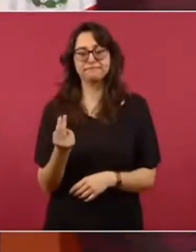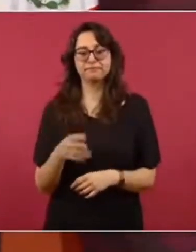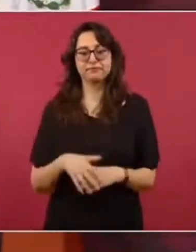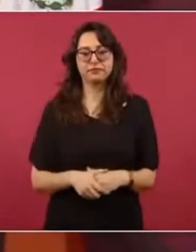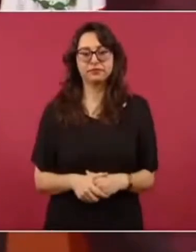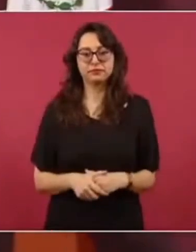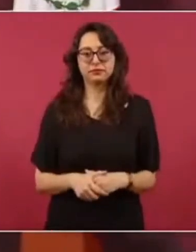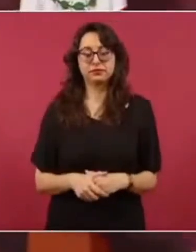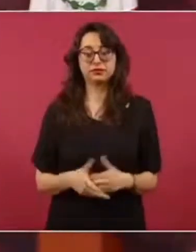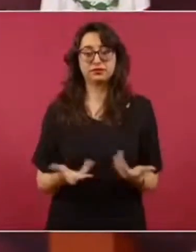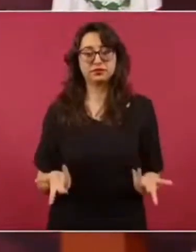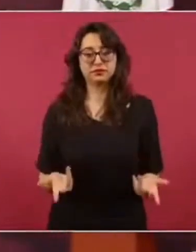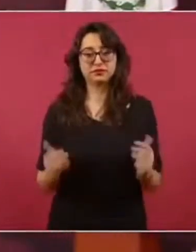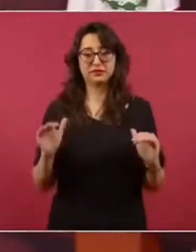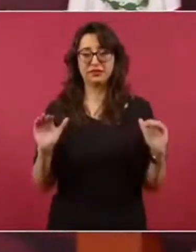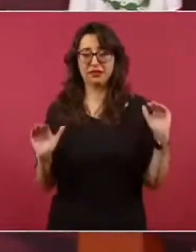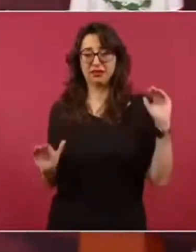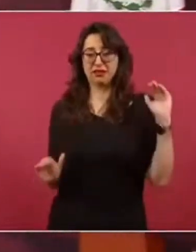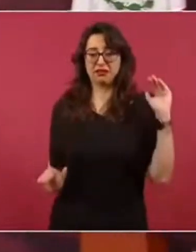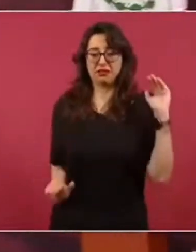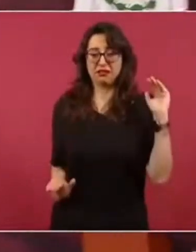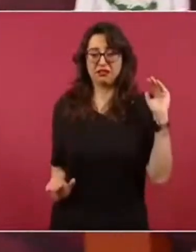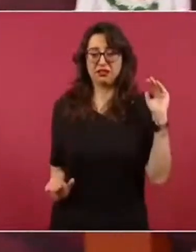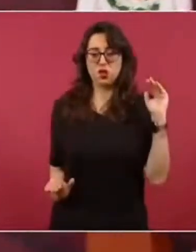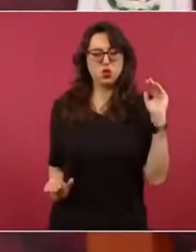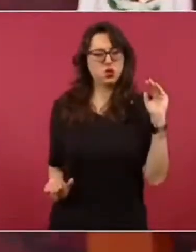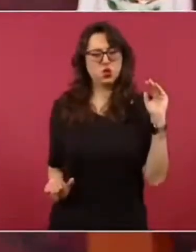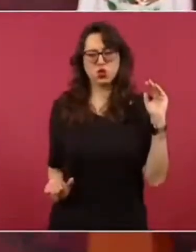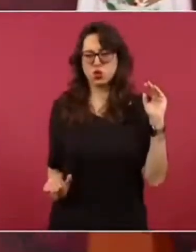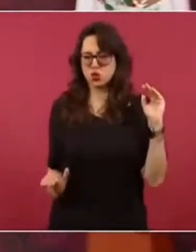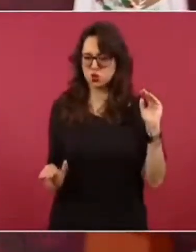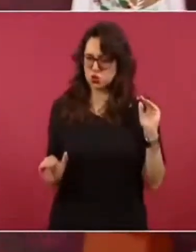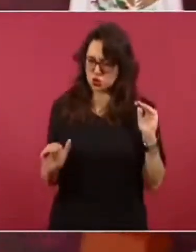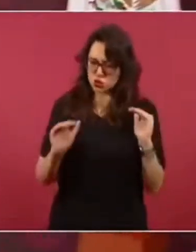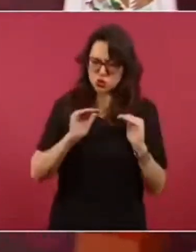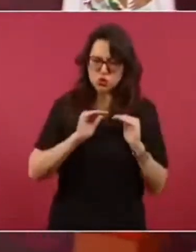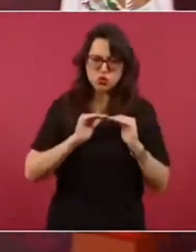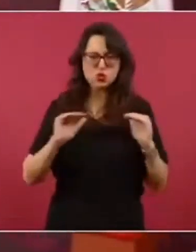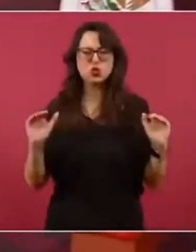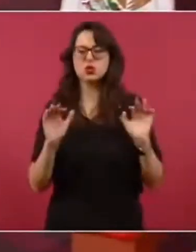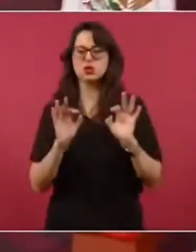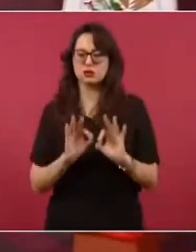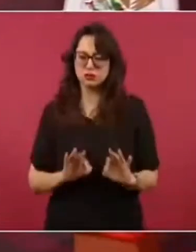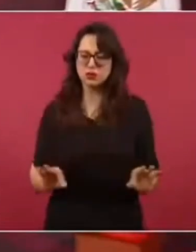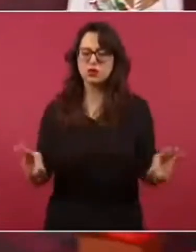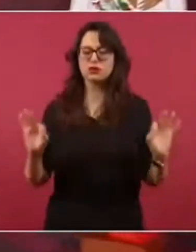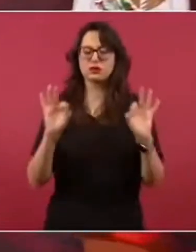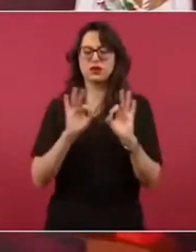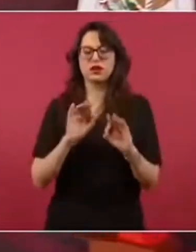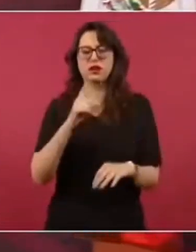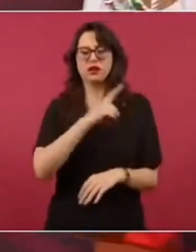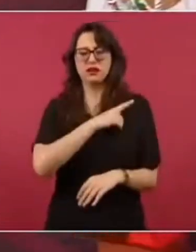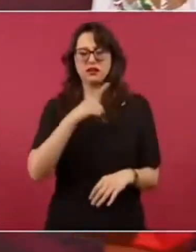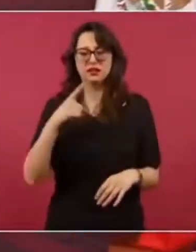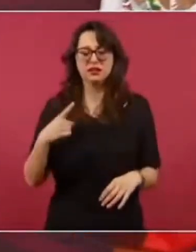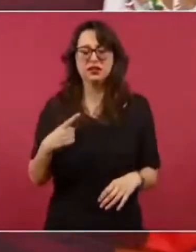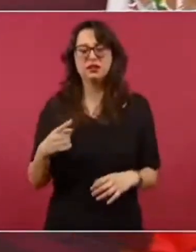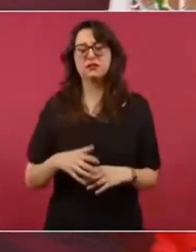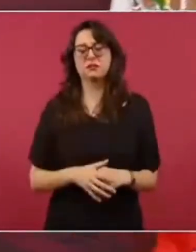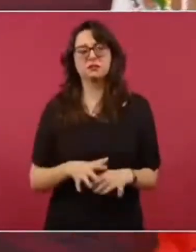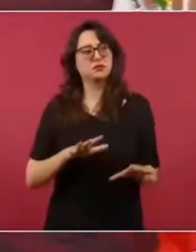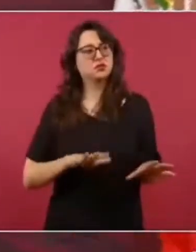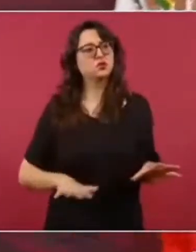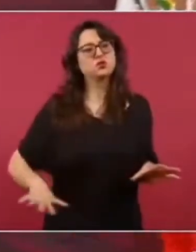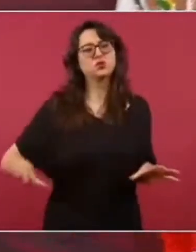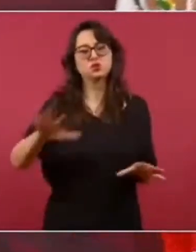combatir la desigualdad social. Es muy importante fortalecer valores